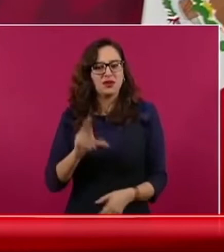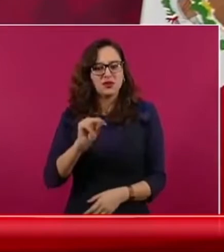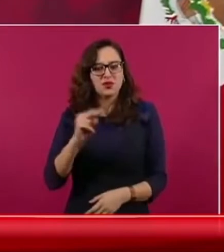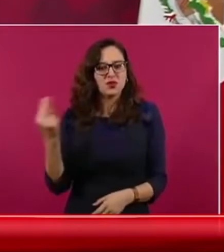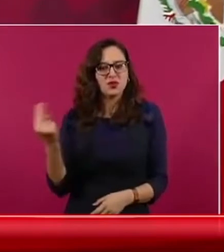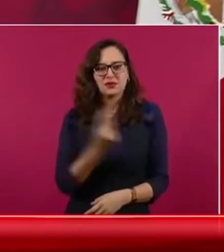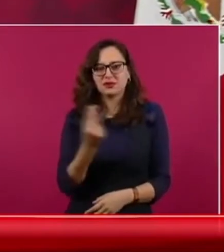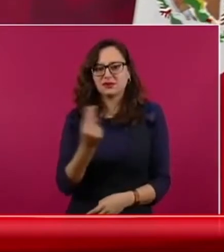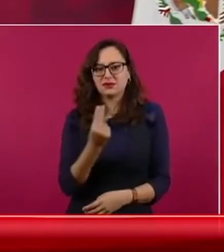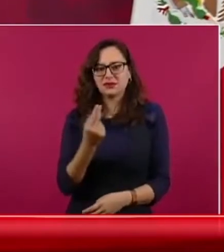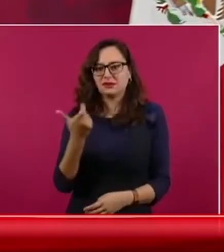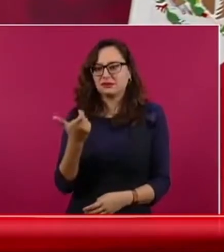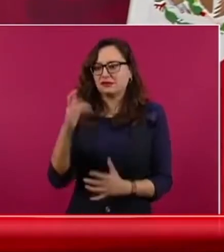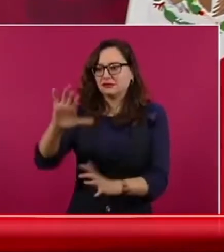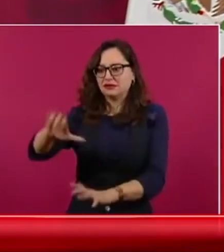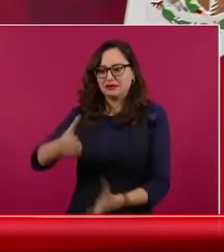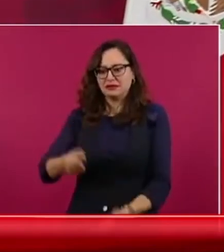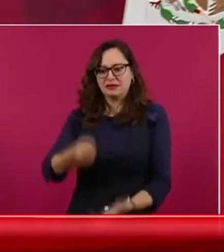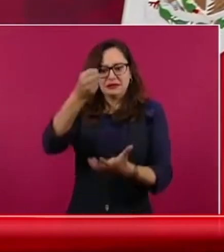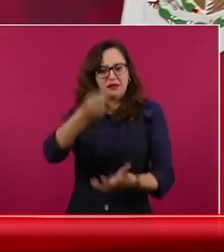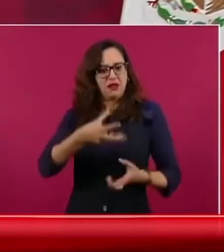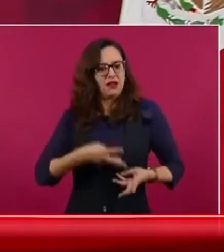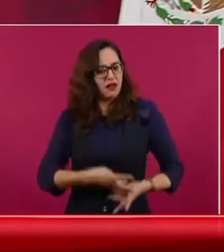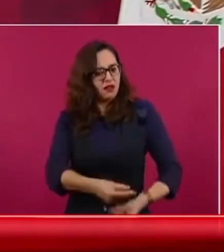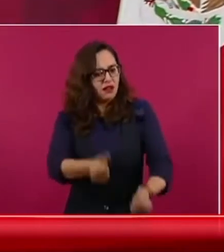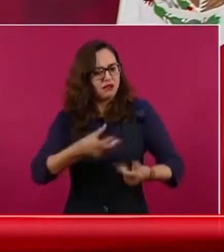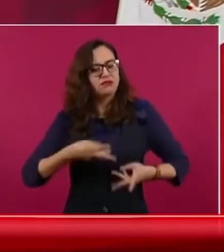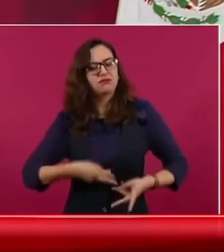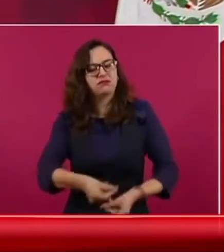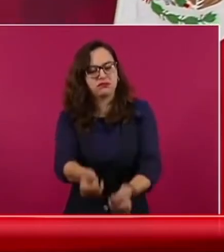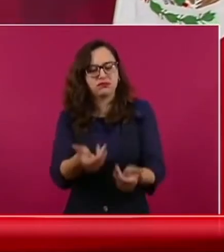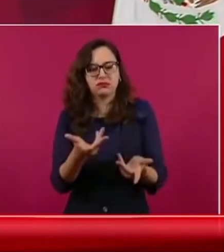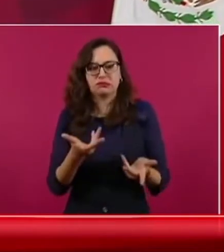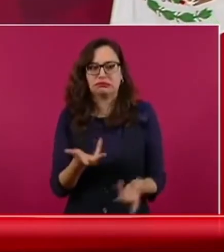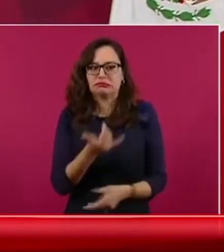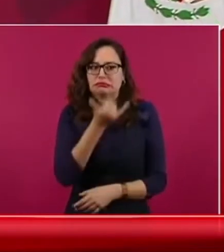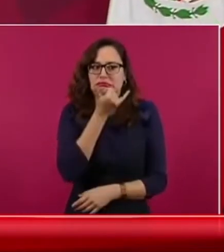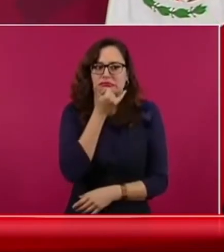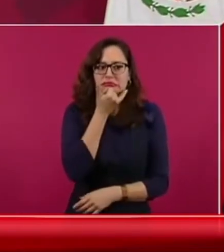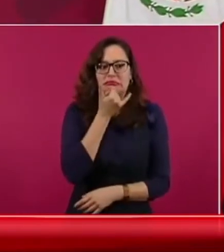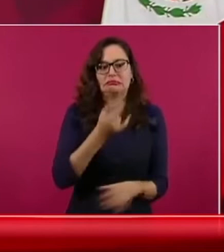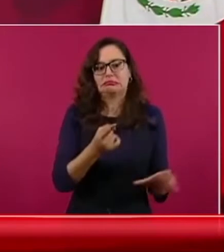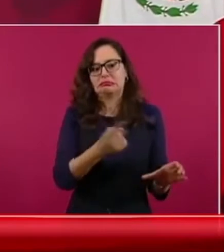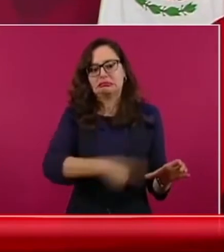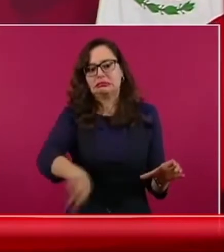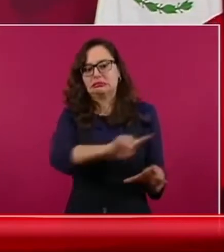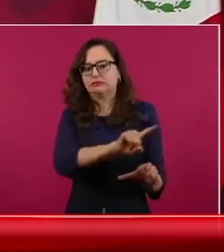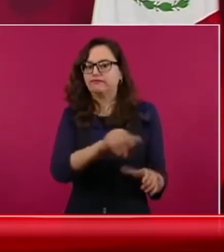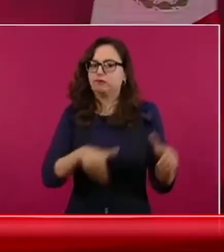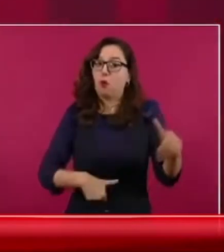aunque no les guste a mis adversarios, pero además por eso lo digo,